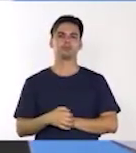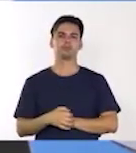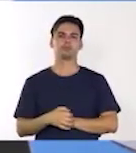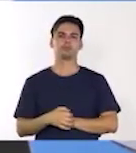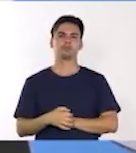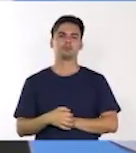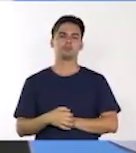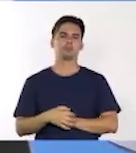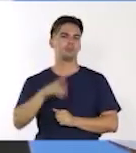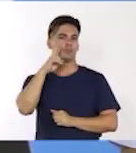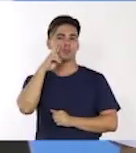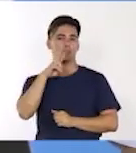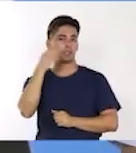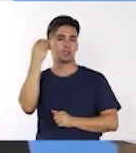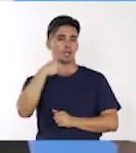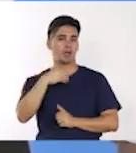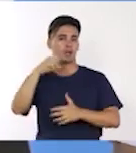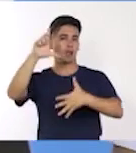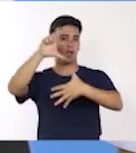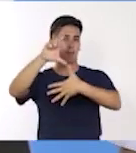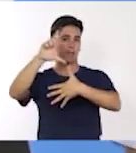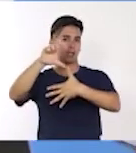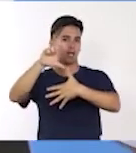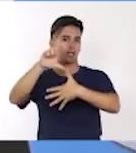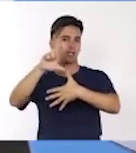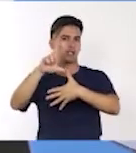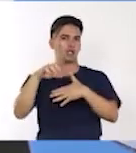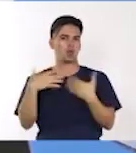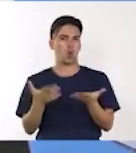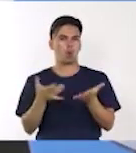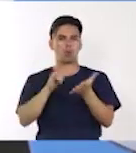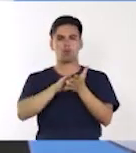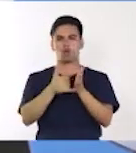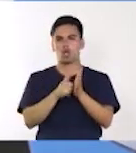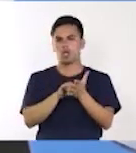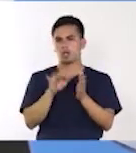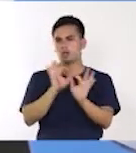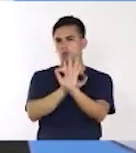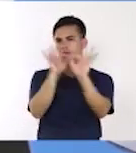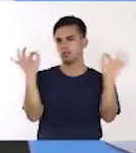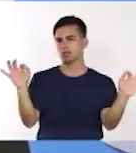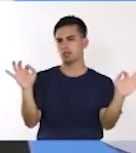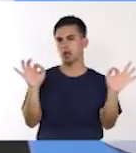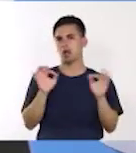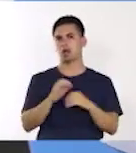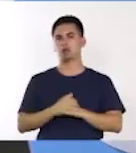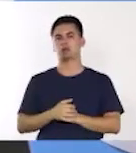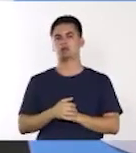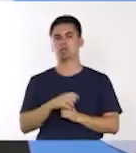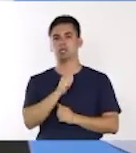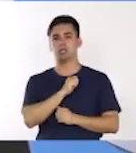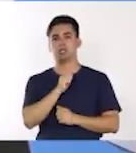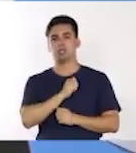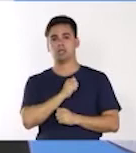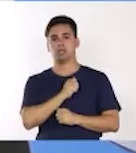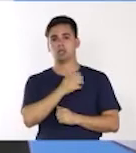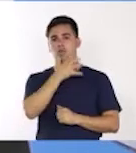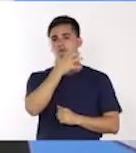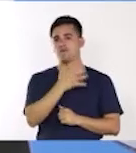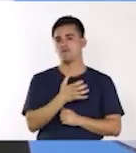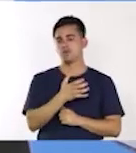concretar, en el caso de esta solidaridad en América Latina y ese proyecto